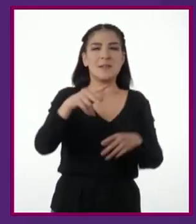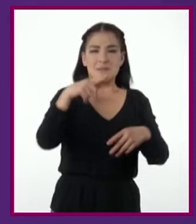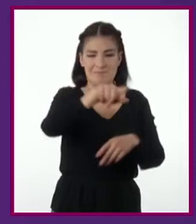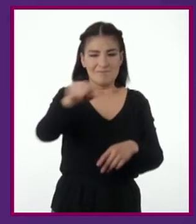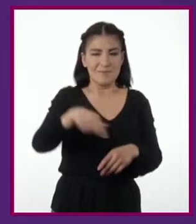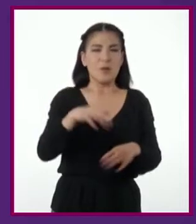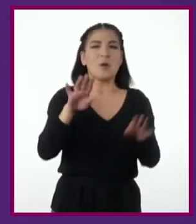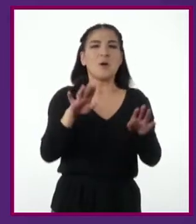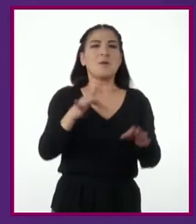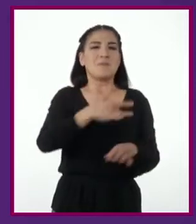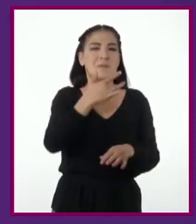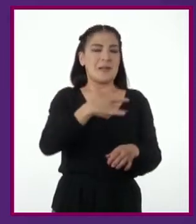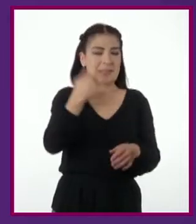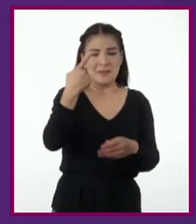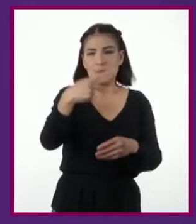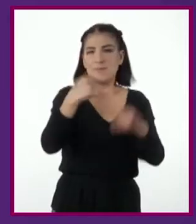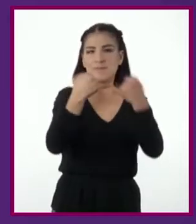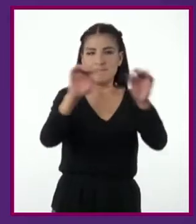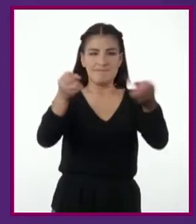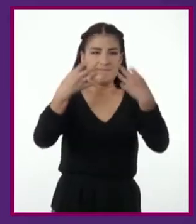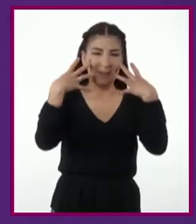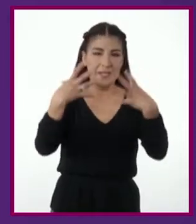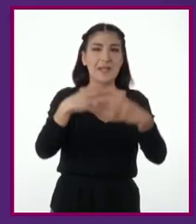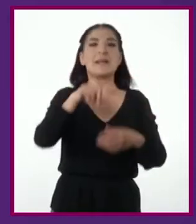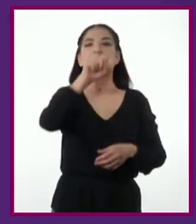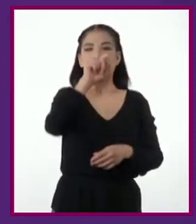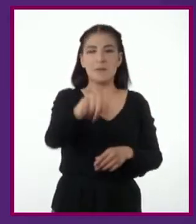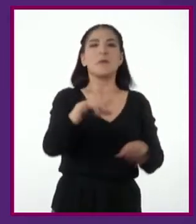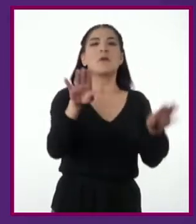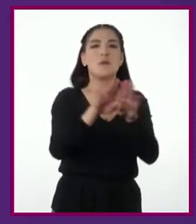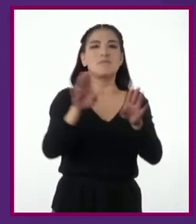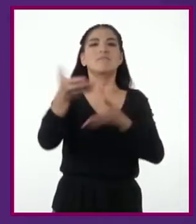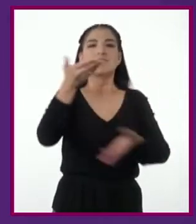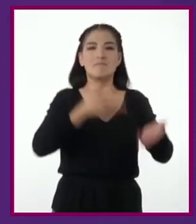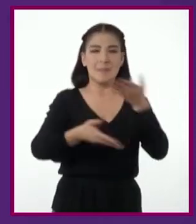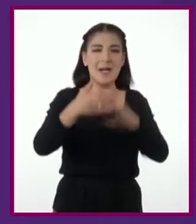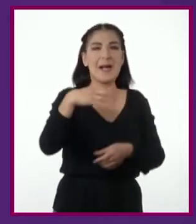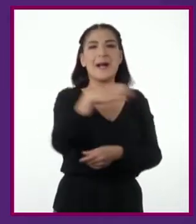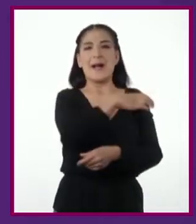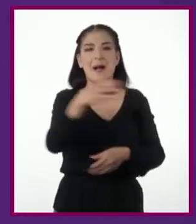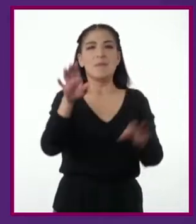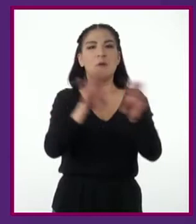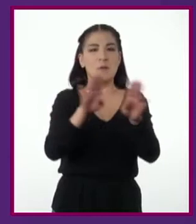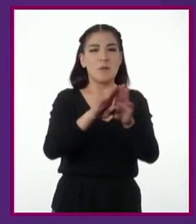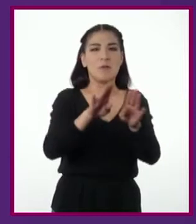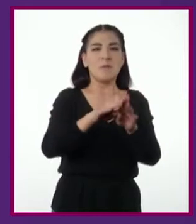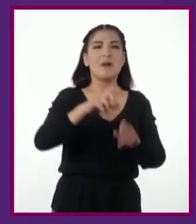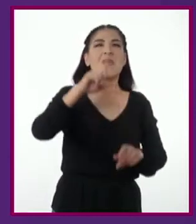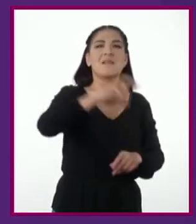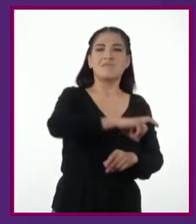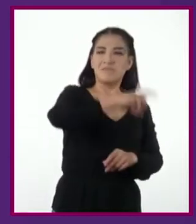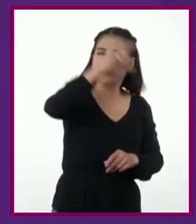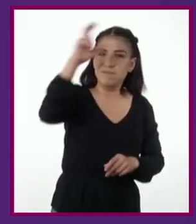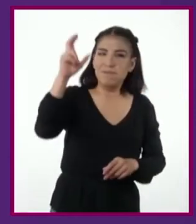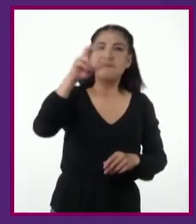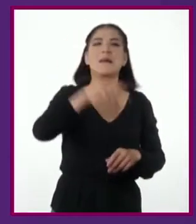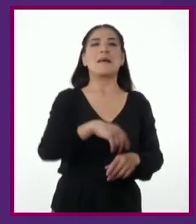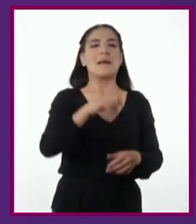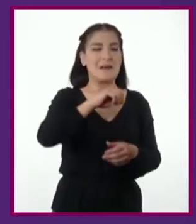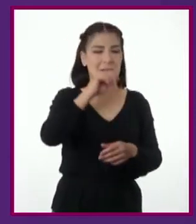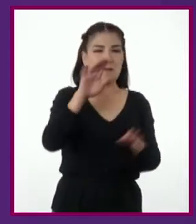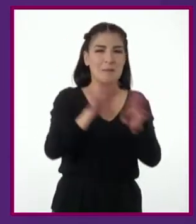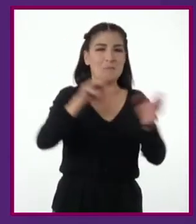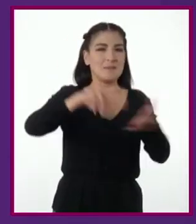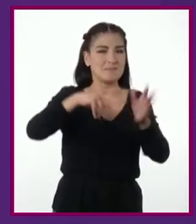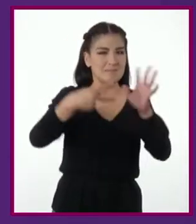de manera independiente. Además de las aportaciones al campo de la astronomía y la arquitectura, sus